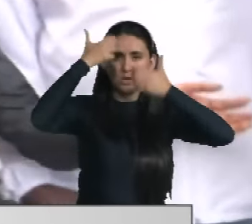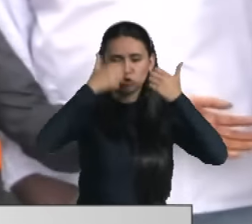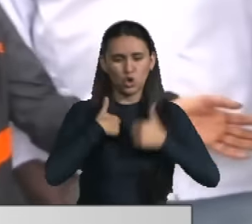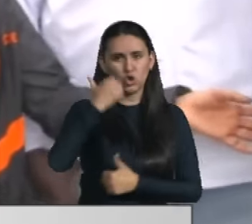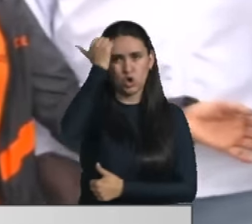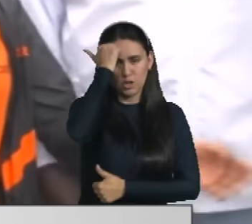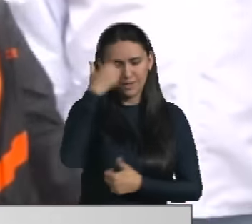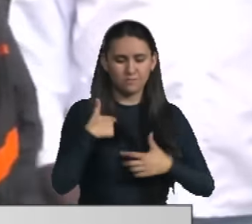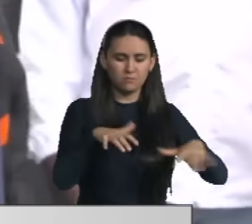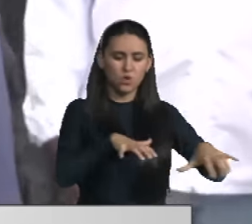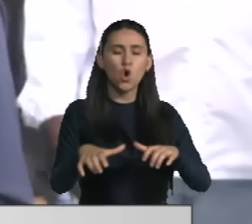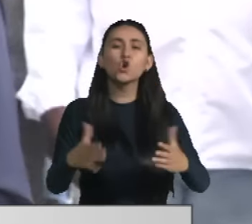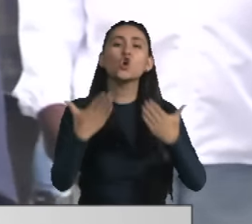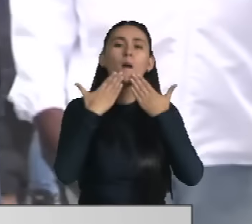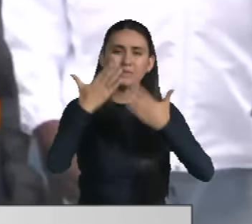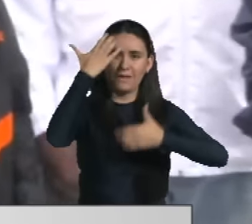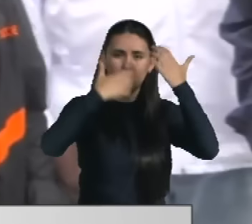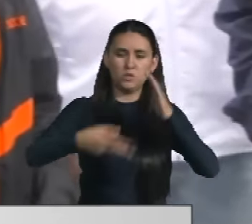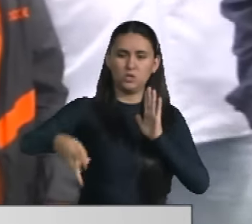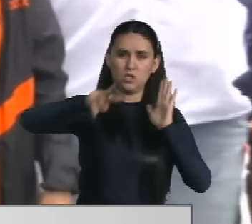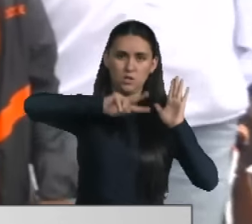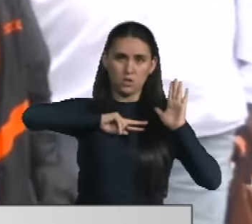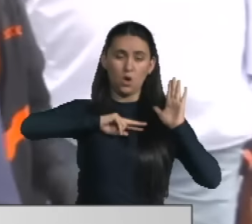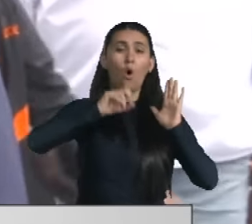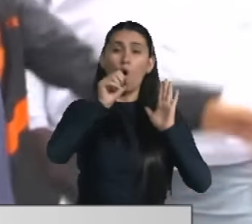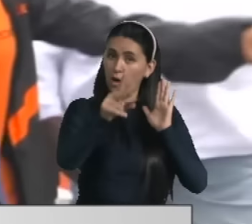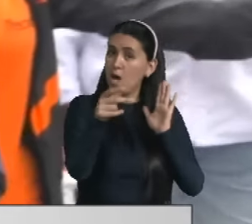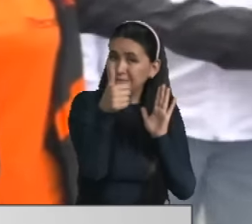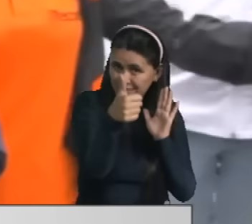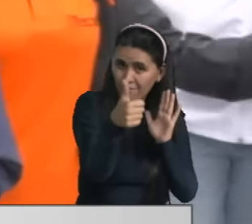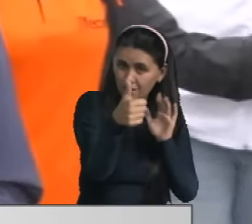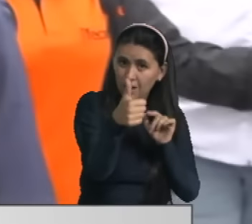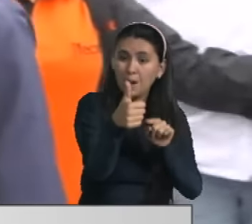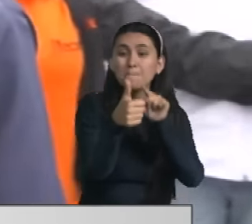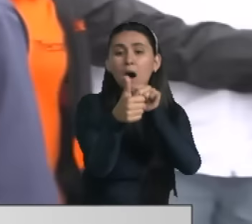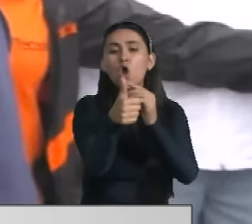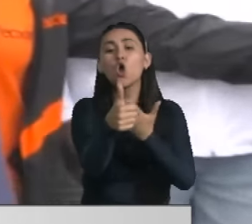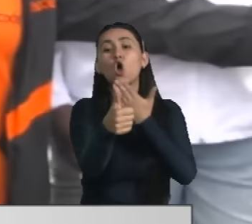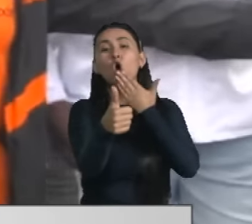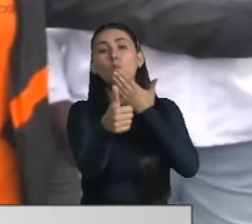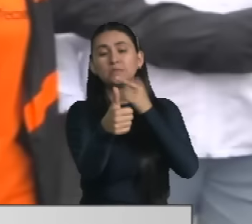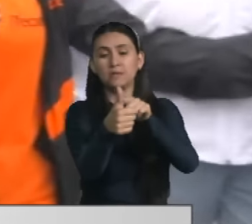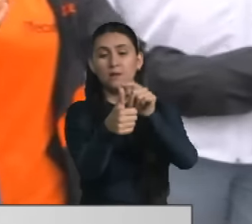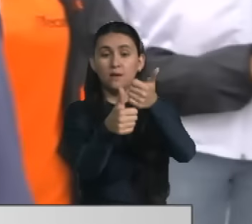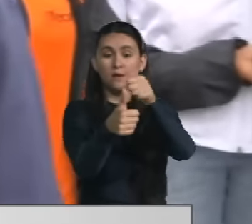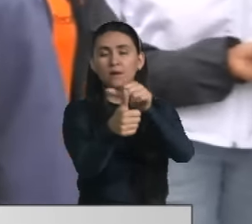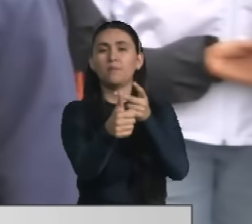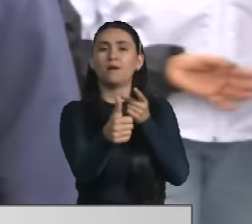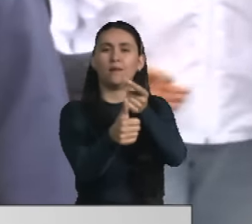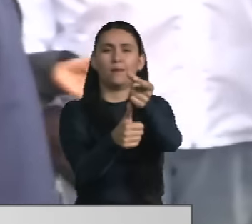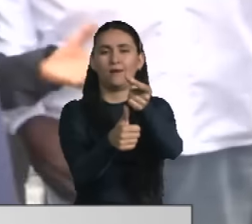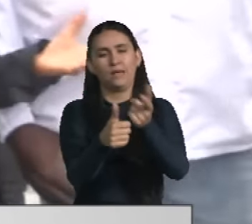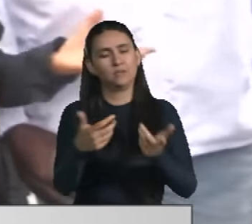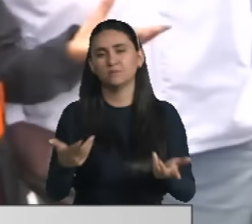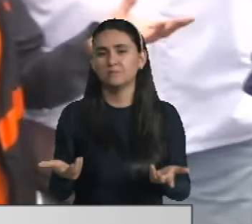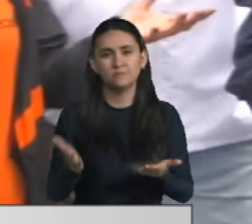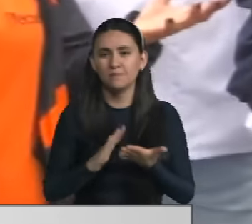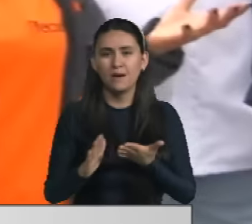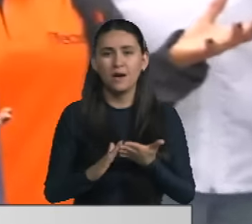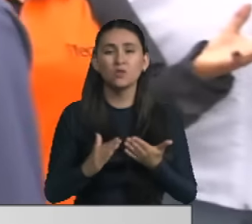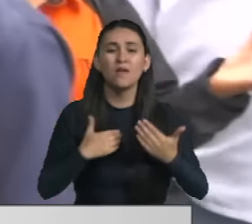los establecimientos y no puede tomarse como parámetro de evaluación de los docentes lo que son los